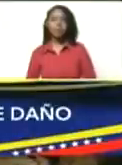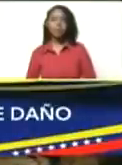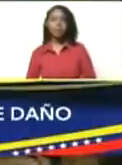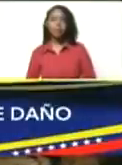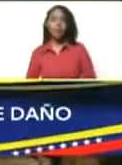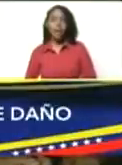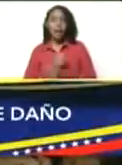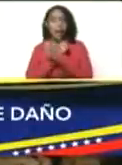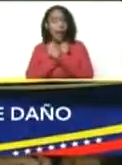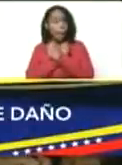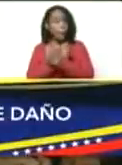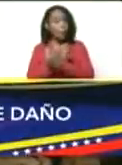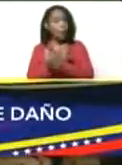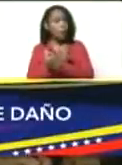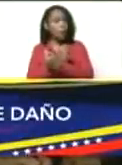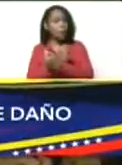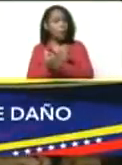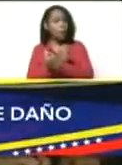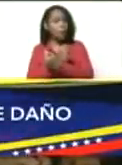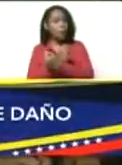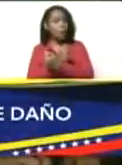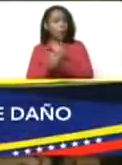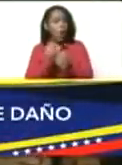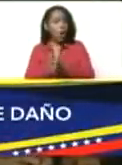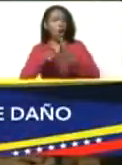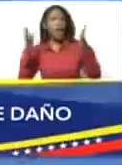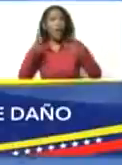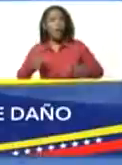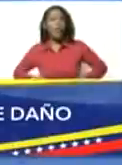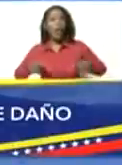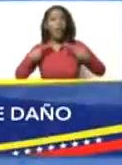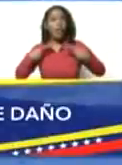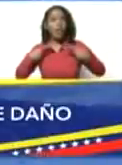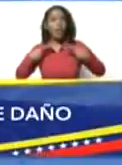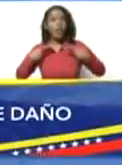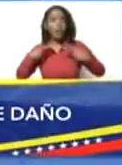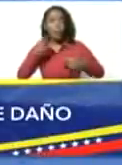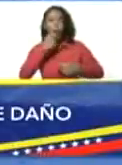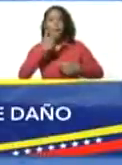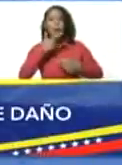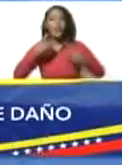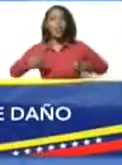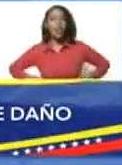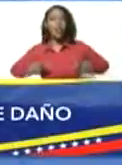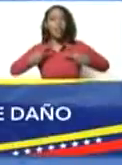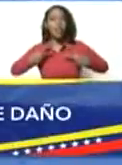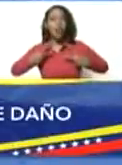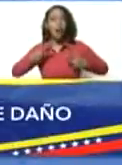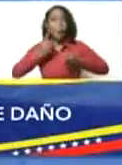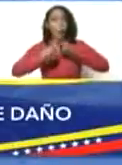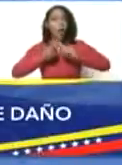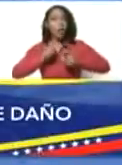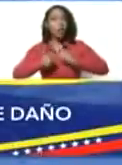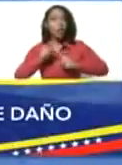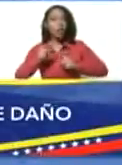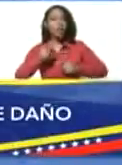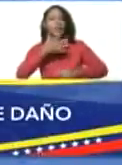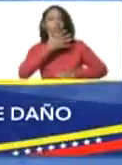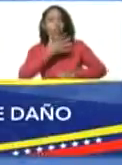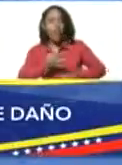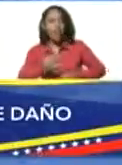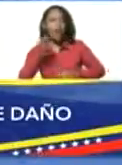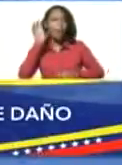El amor por lo grande de la vida, por lo bello de la vida, por las cosas sencillas, por la